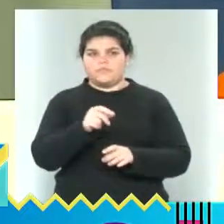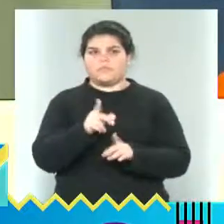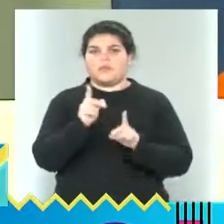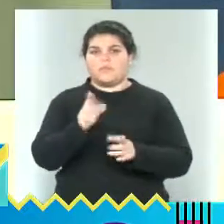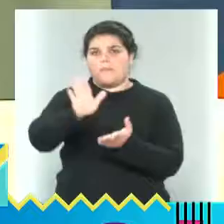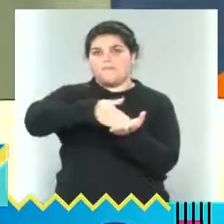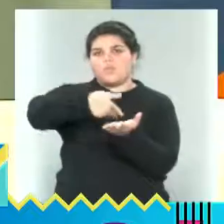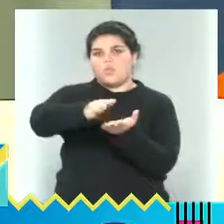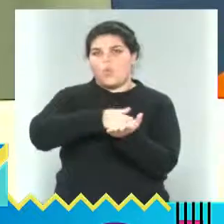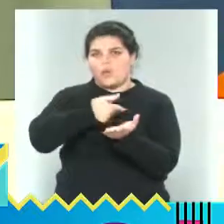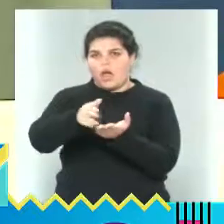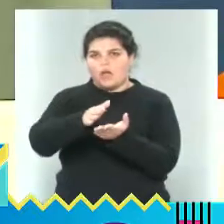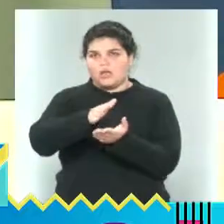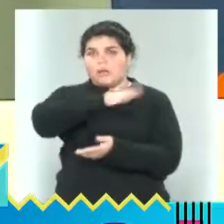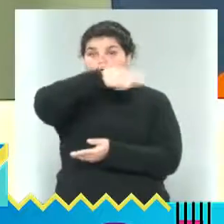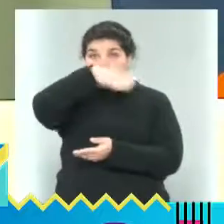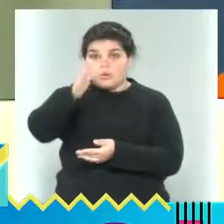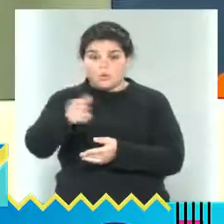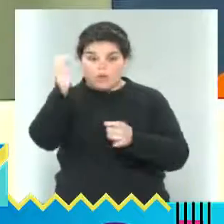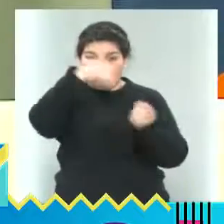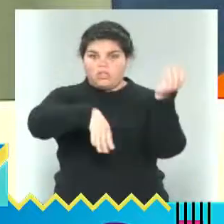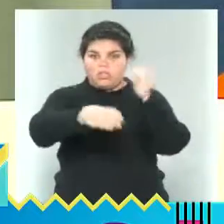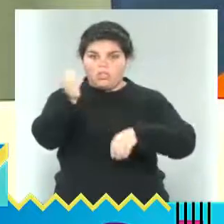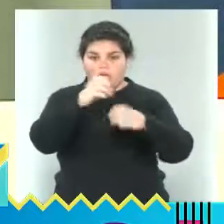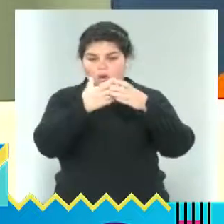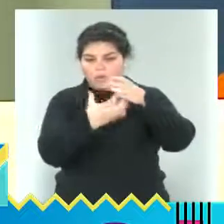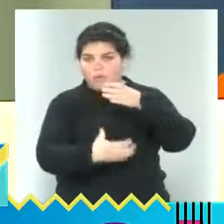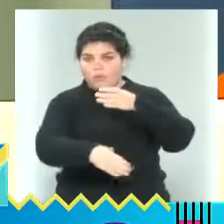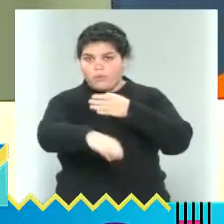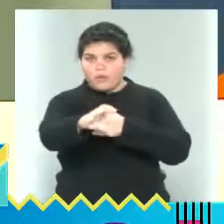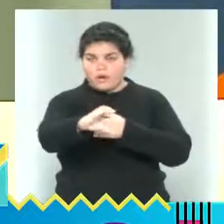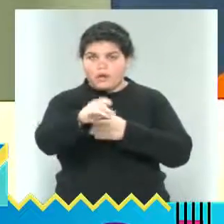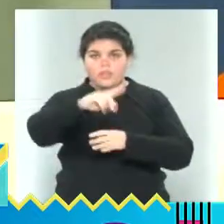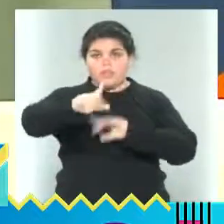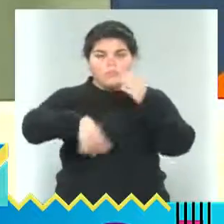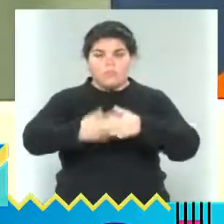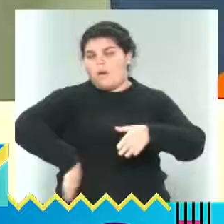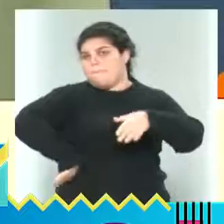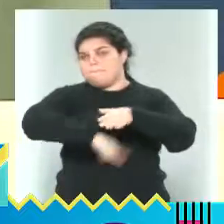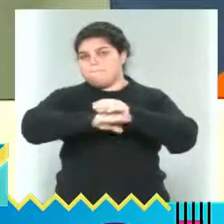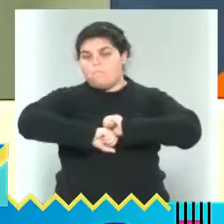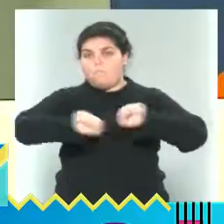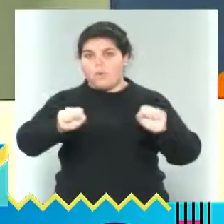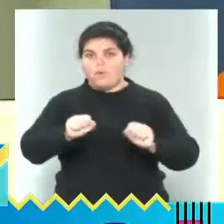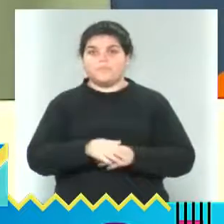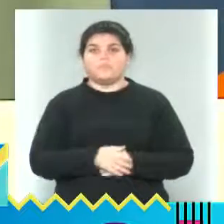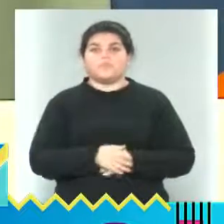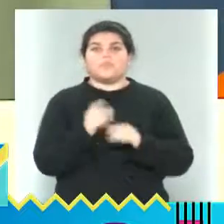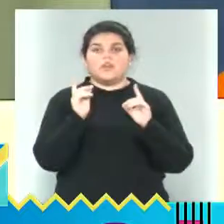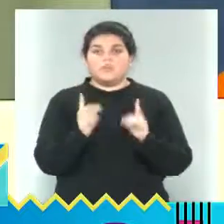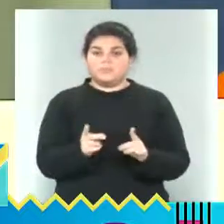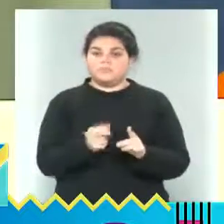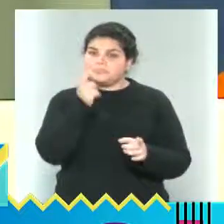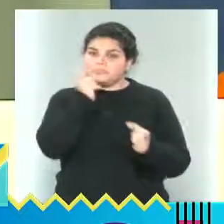pintura. Bien. Entonces tiran distintas cosas. Los controles son efectivos en la medida en que